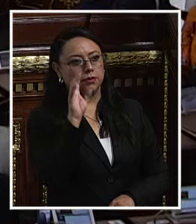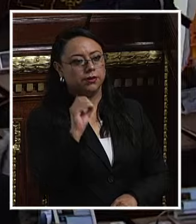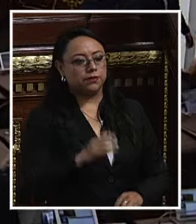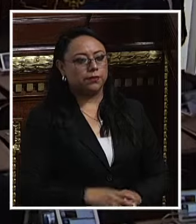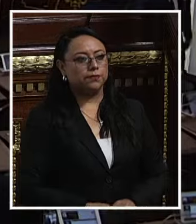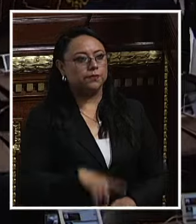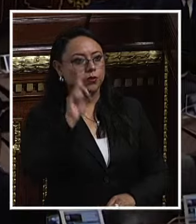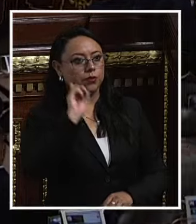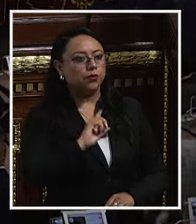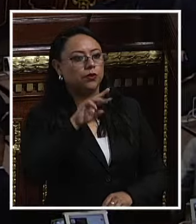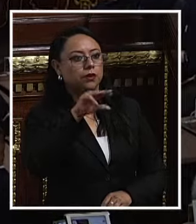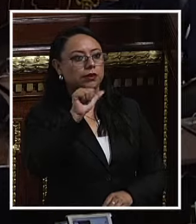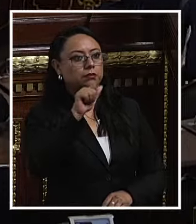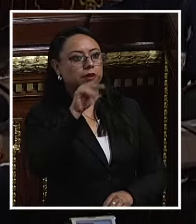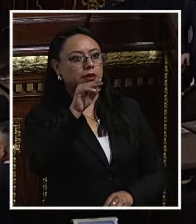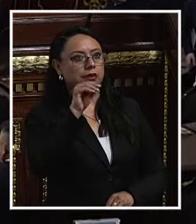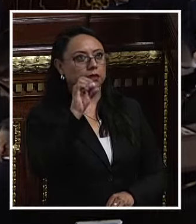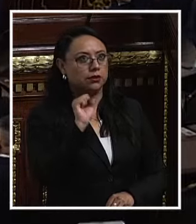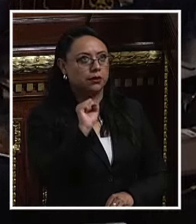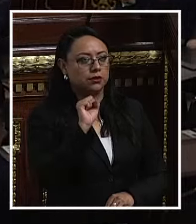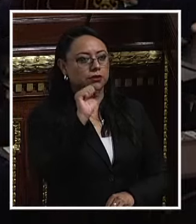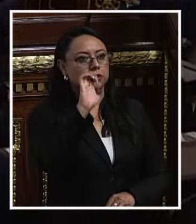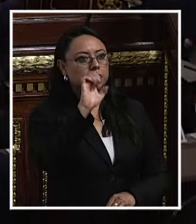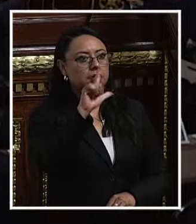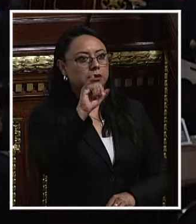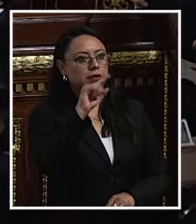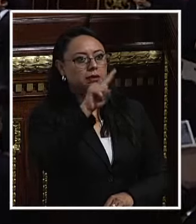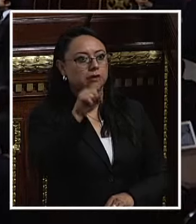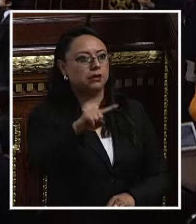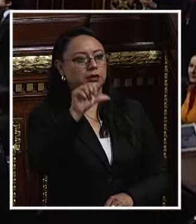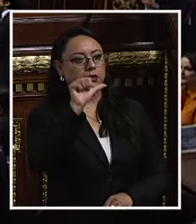Mateos Hernández Elizabeth.